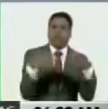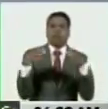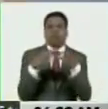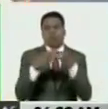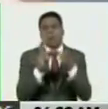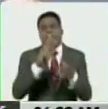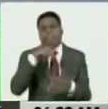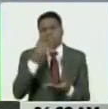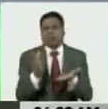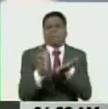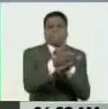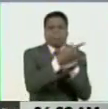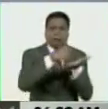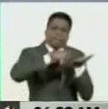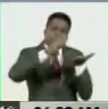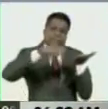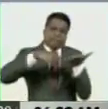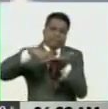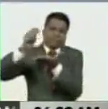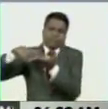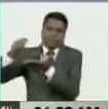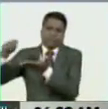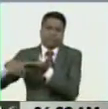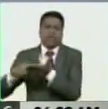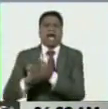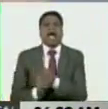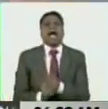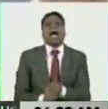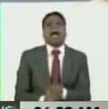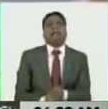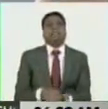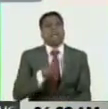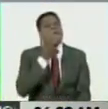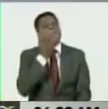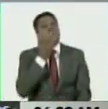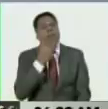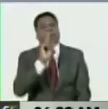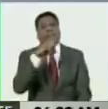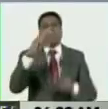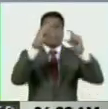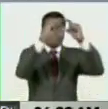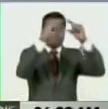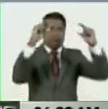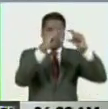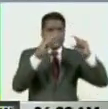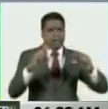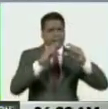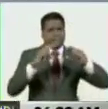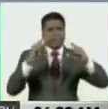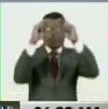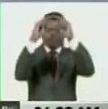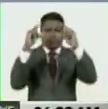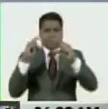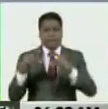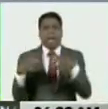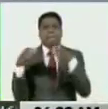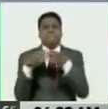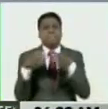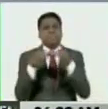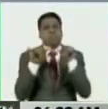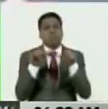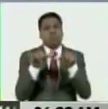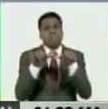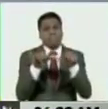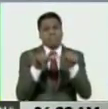hubiesen ido a su proceso electoral con su tarjeta y hubiesen también obtenido el 1%, no estuvieran en el